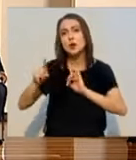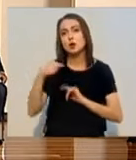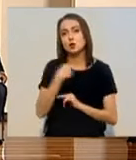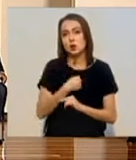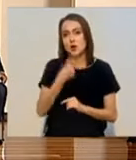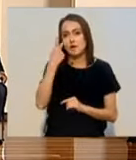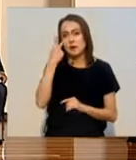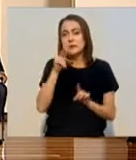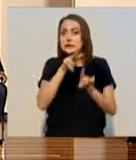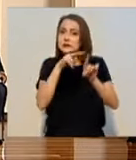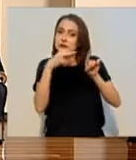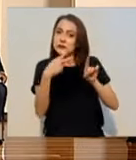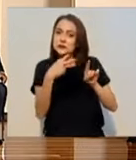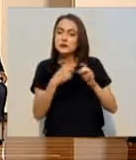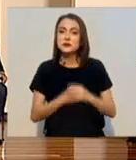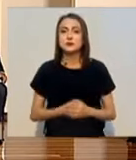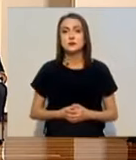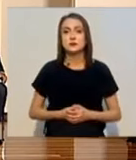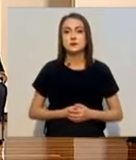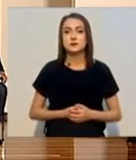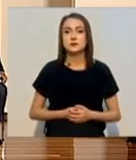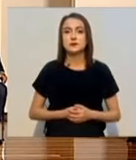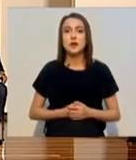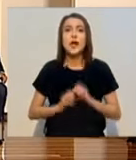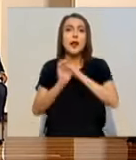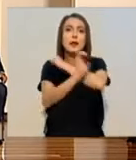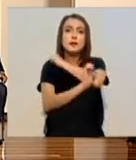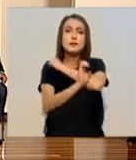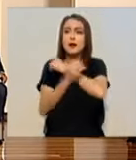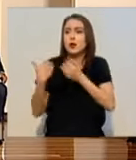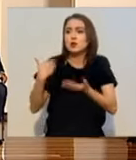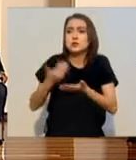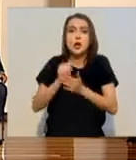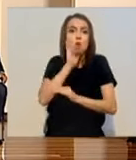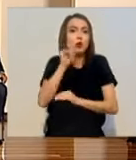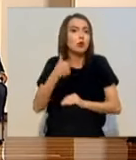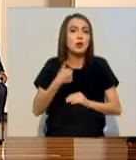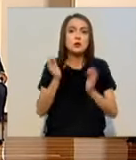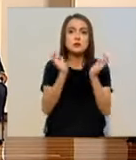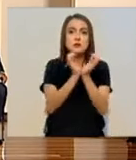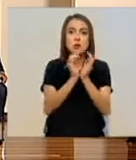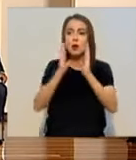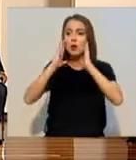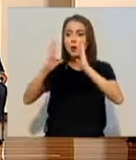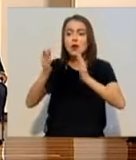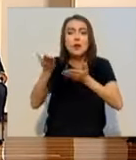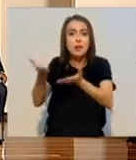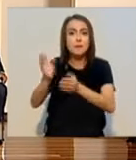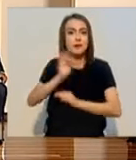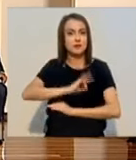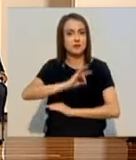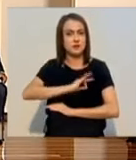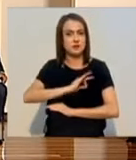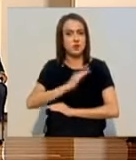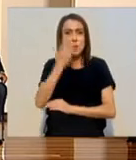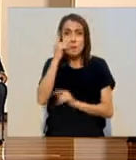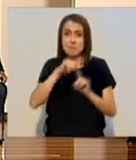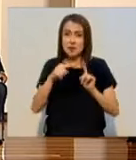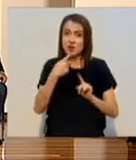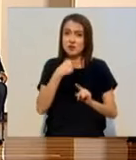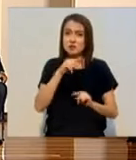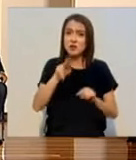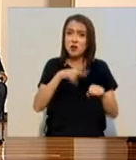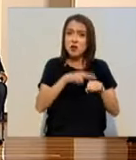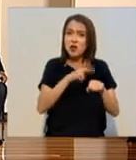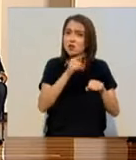vemos desde el otro punto, el extranjero llega y aunque no tenga seguro, lo atienden y le dan beneficios que le niegan a un